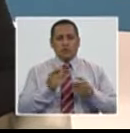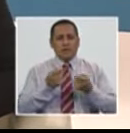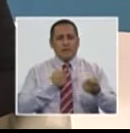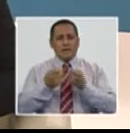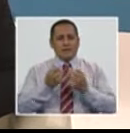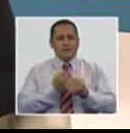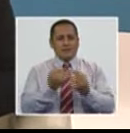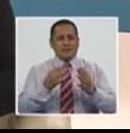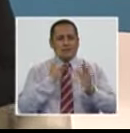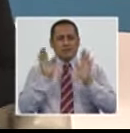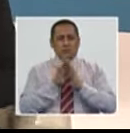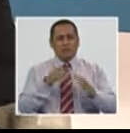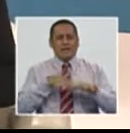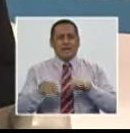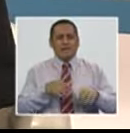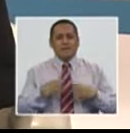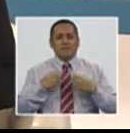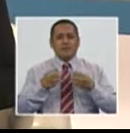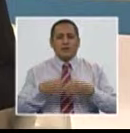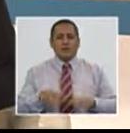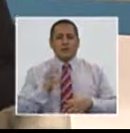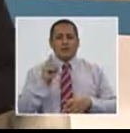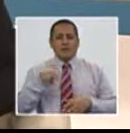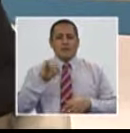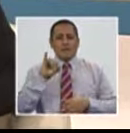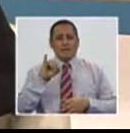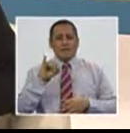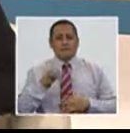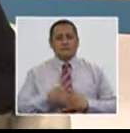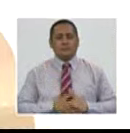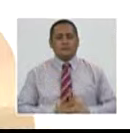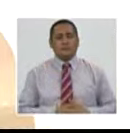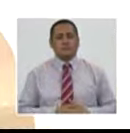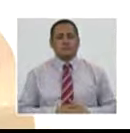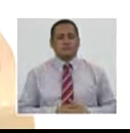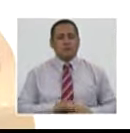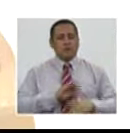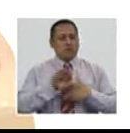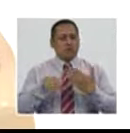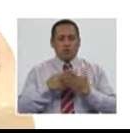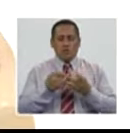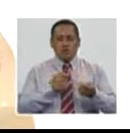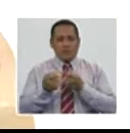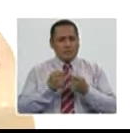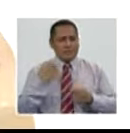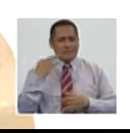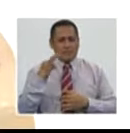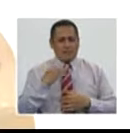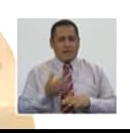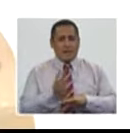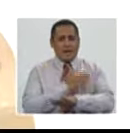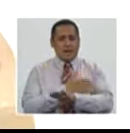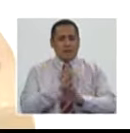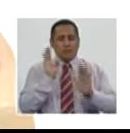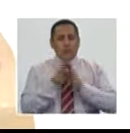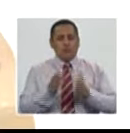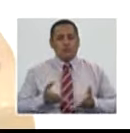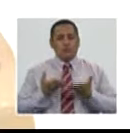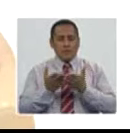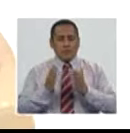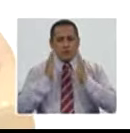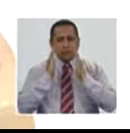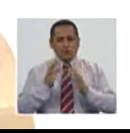también a trámite simples como por ejemplo que hacer si se te perdió el dni todo tipo de trámite desde siempre claro brindamos